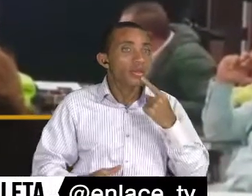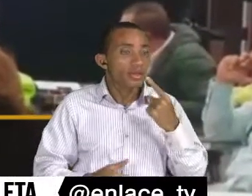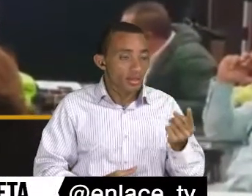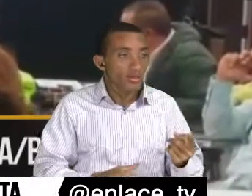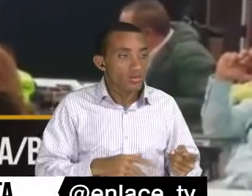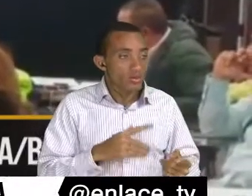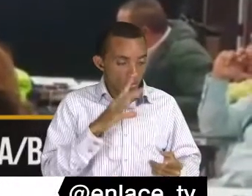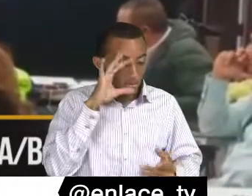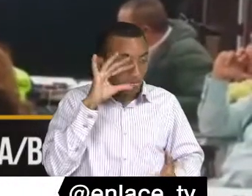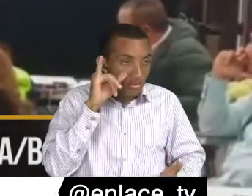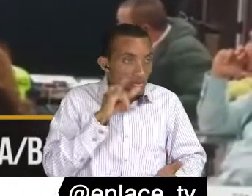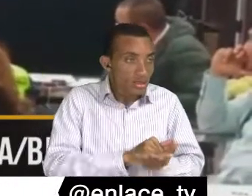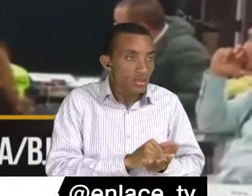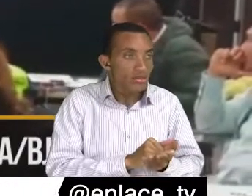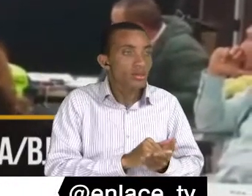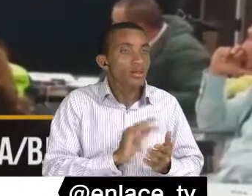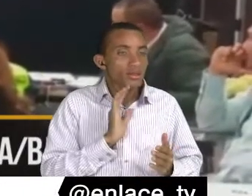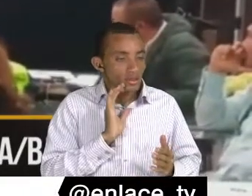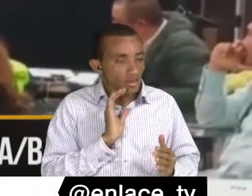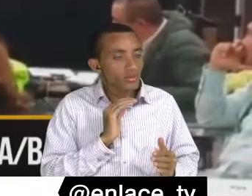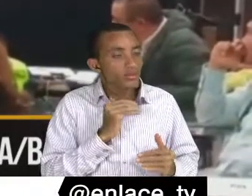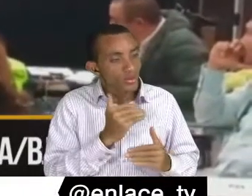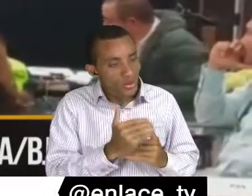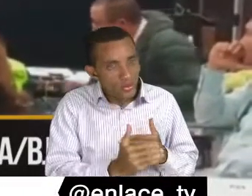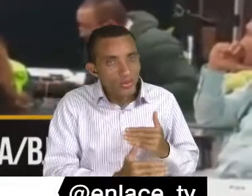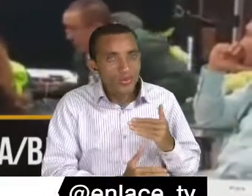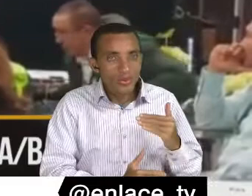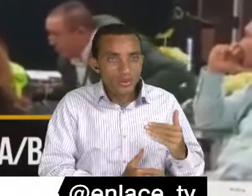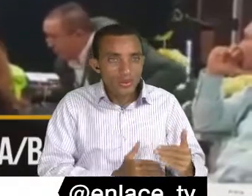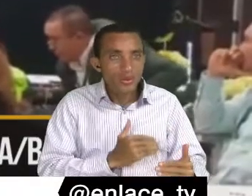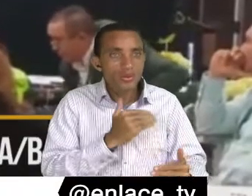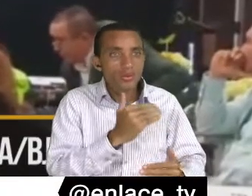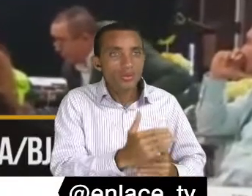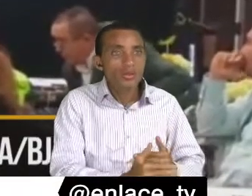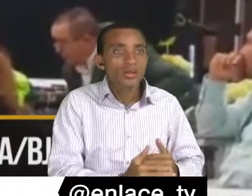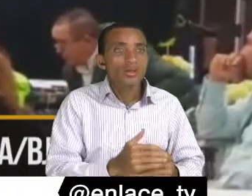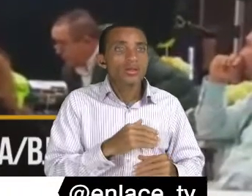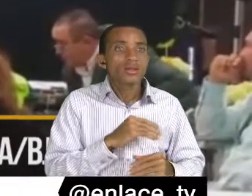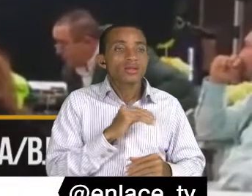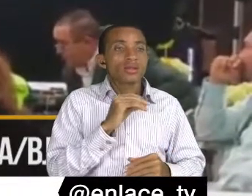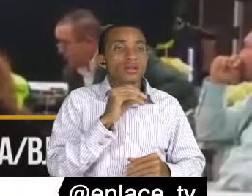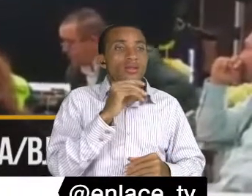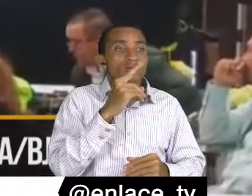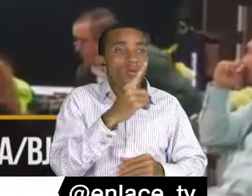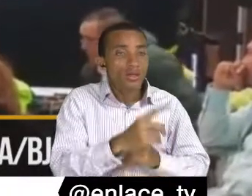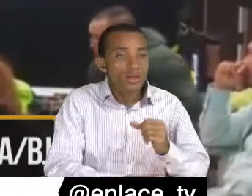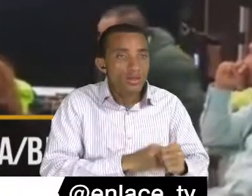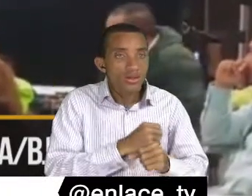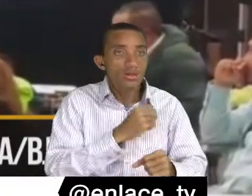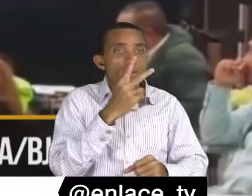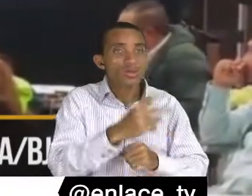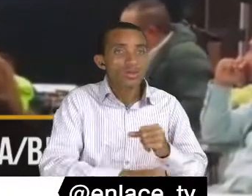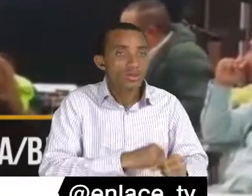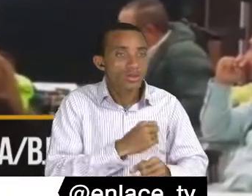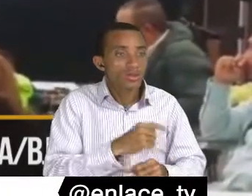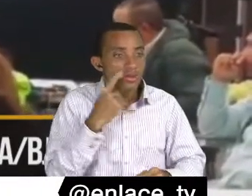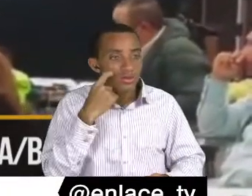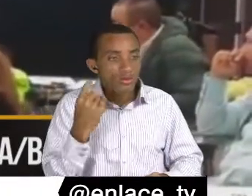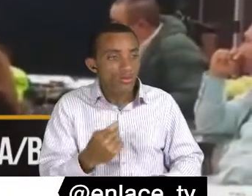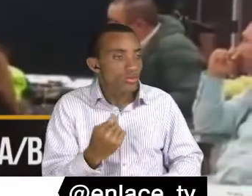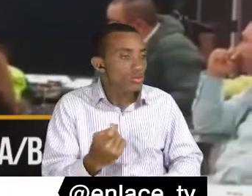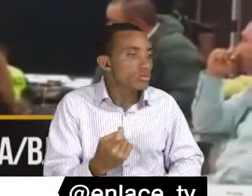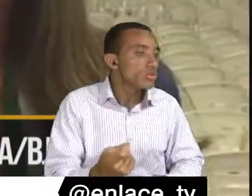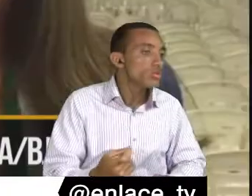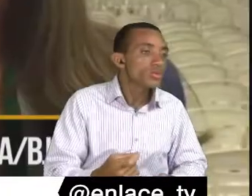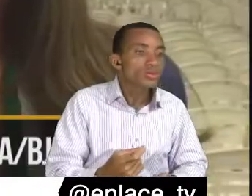créame, sí lo vamos a hacer escalonadamente, pero el primer escalón no es el próximo año ni el siguiente, porque buscar petróleo no es una cosa del próximo